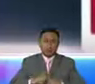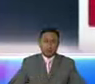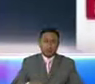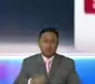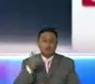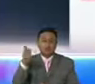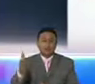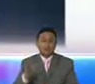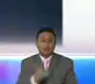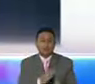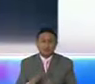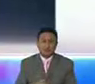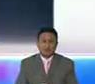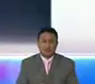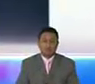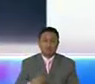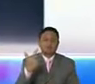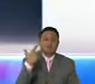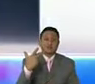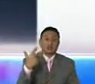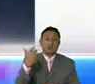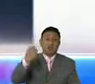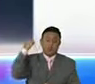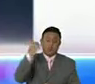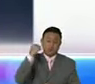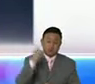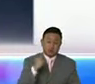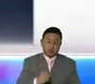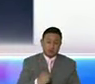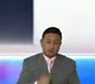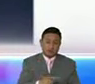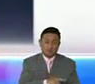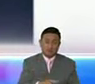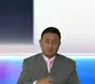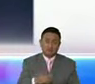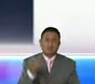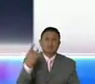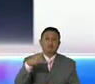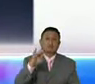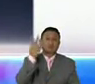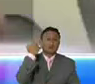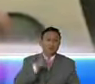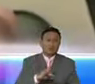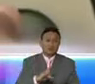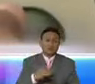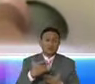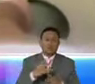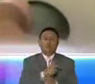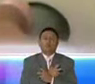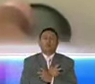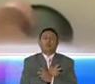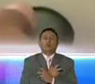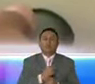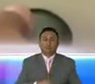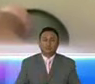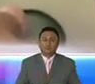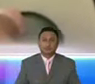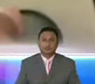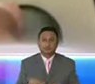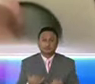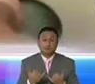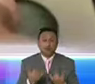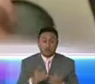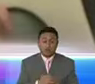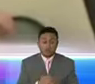terapias. Le asestaron 3 puñaladas que lo dejaron 18 días en coma. Bueno, eso es lo que se quiere, la sanción, que se